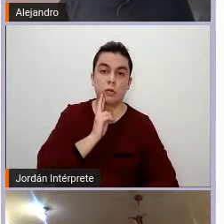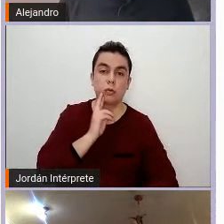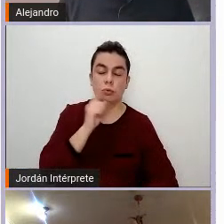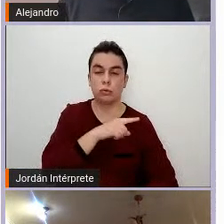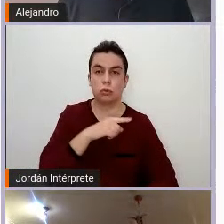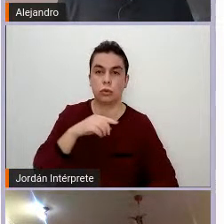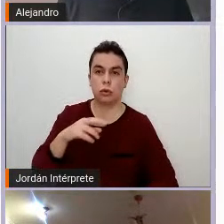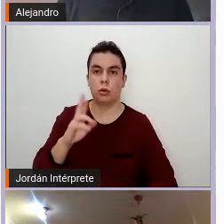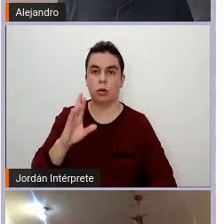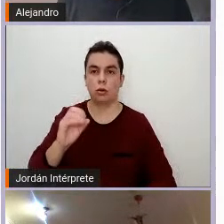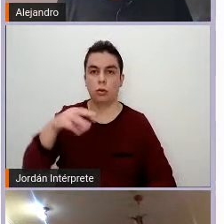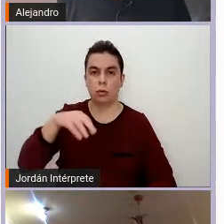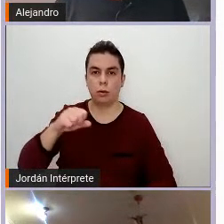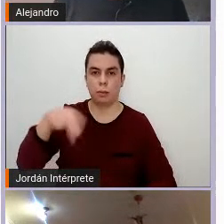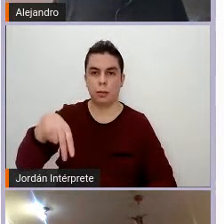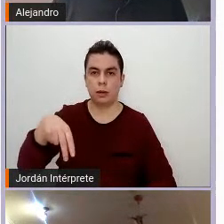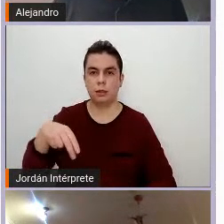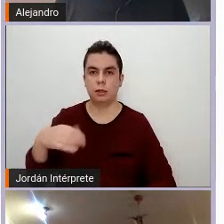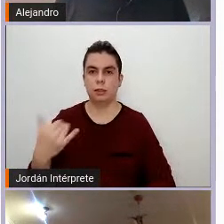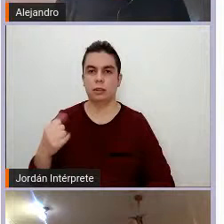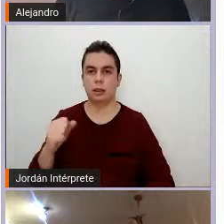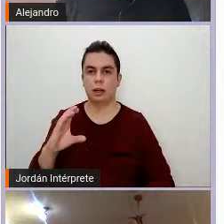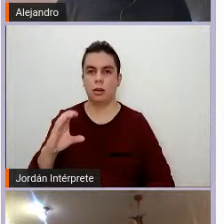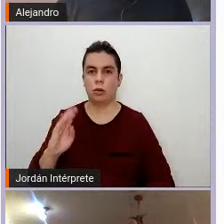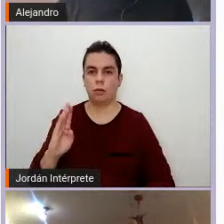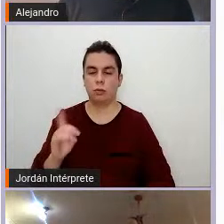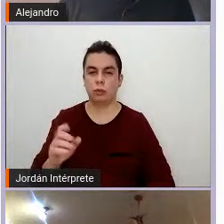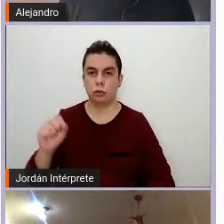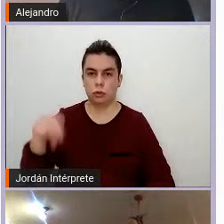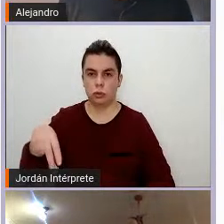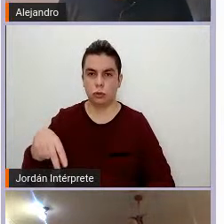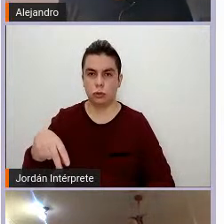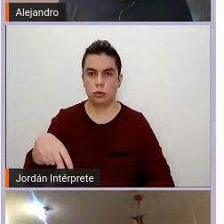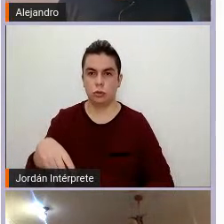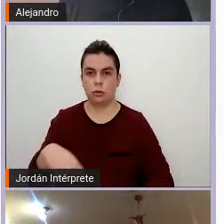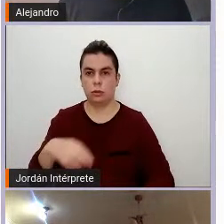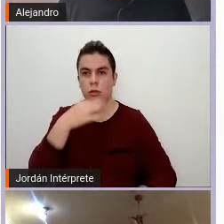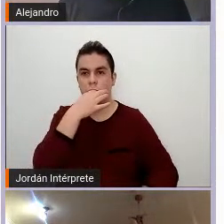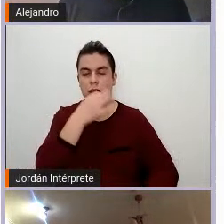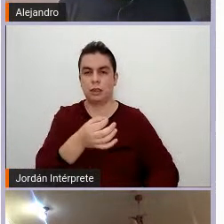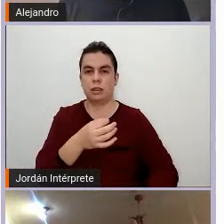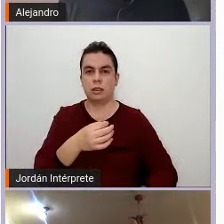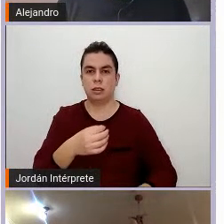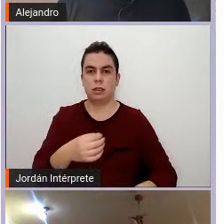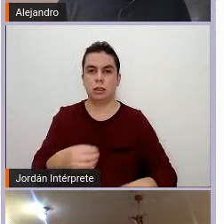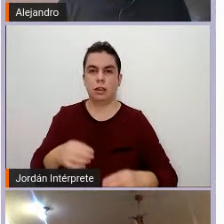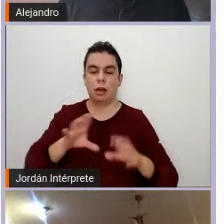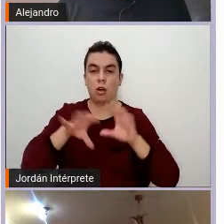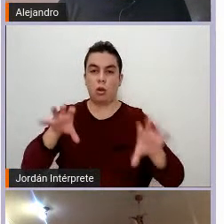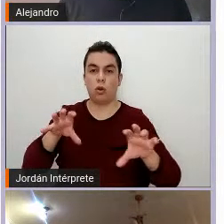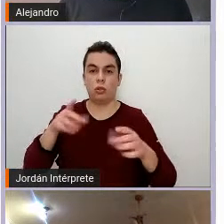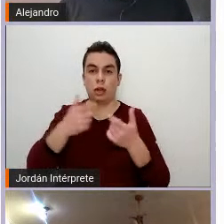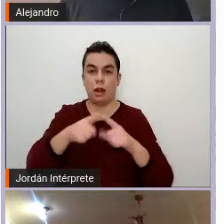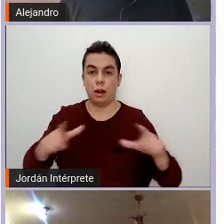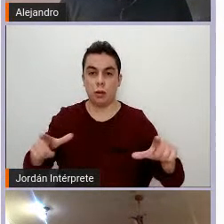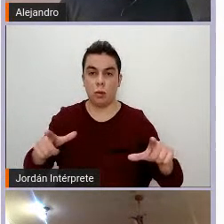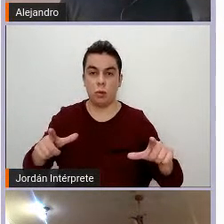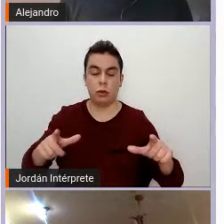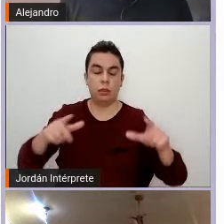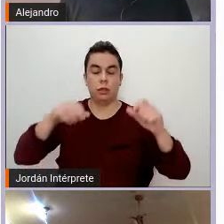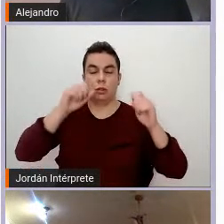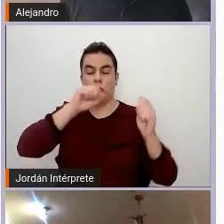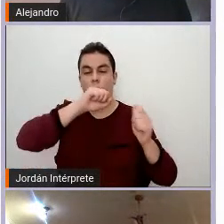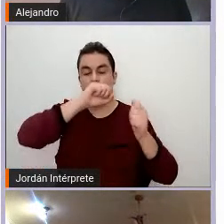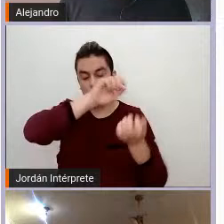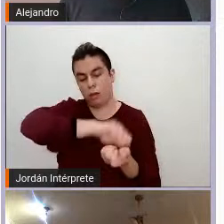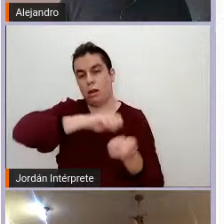en 1959, titulada Sobre los aspectos lingüísticos de la traducción, en donde sistematizaba